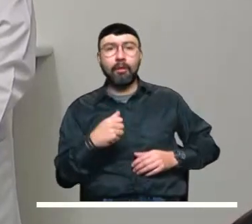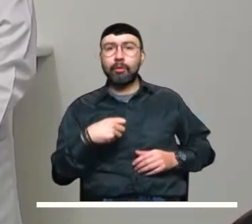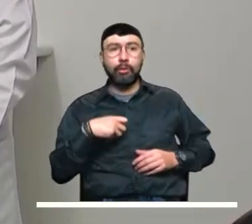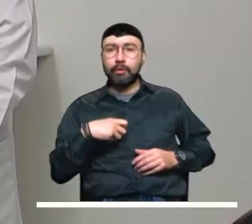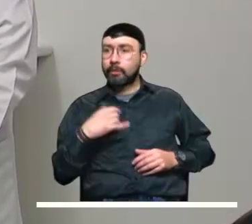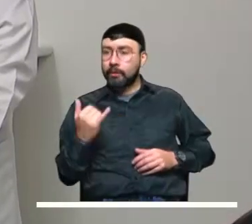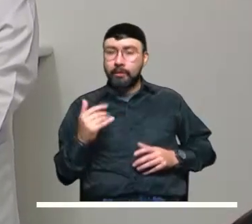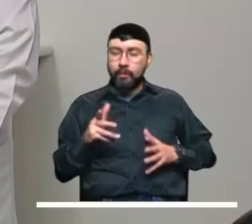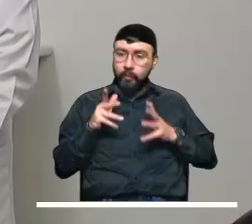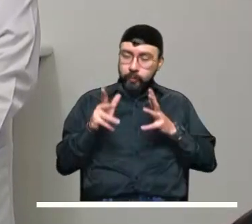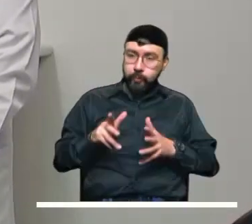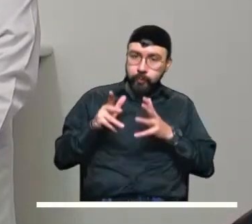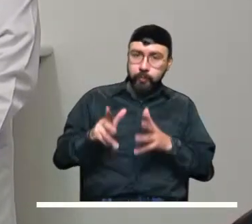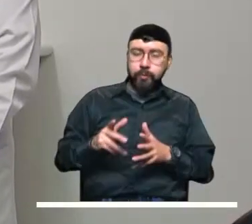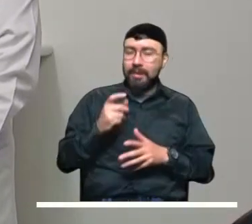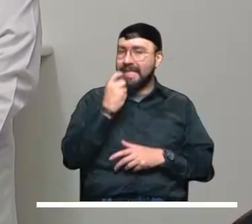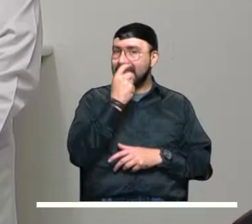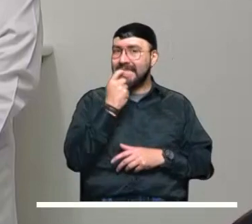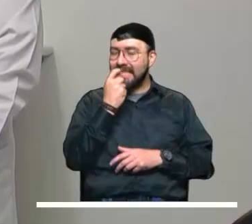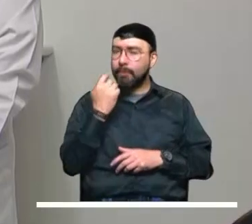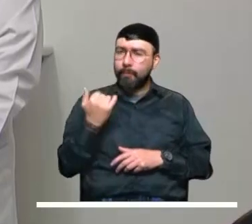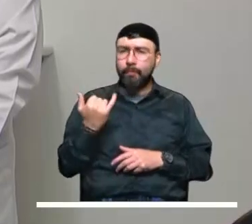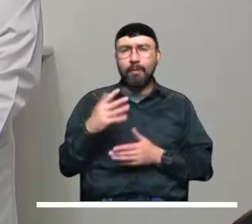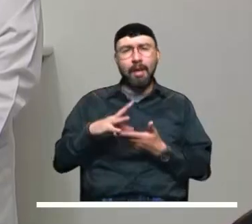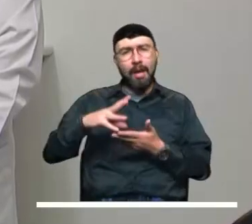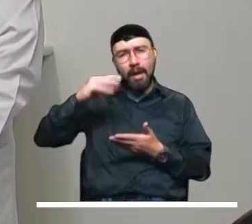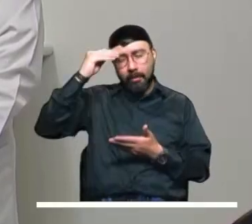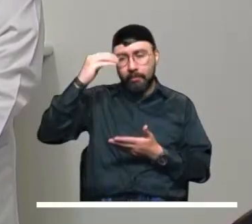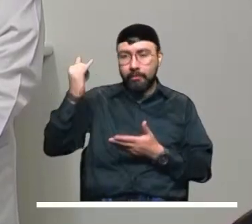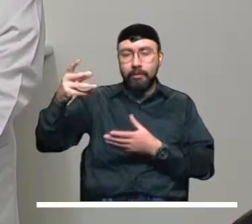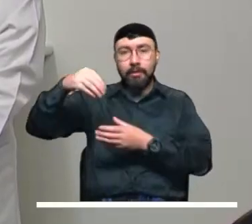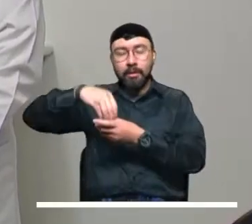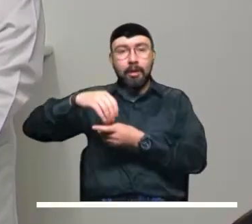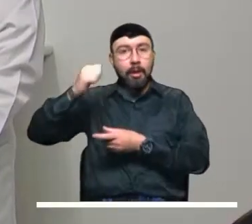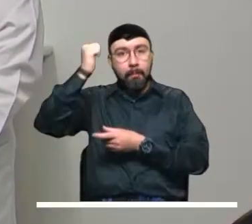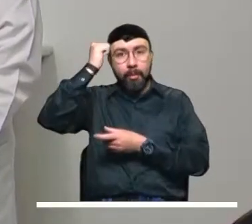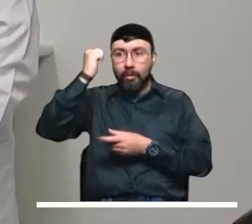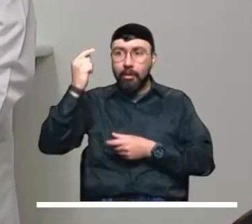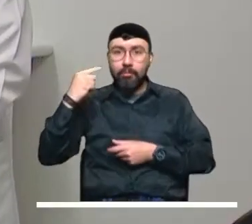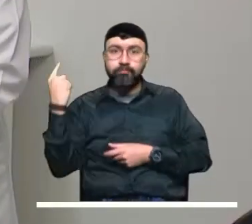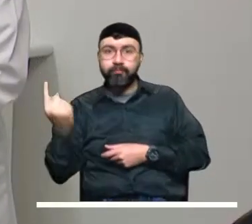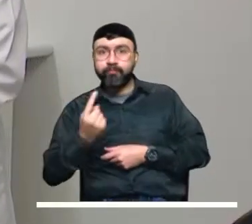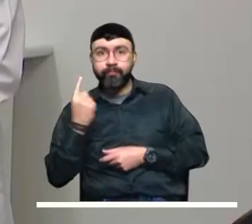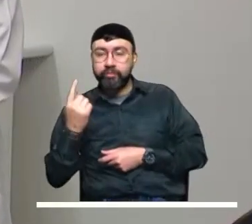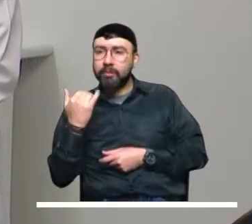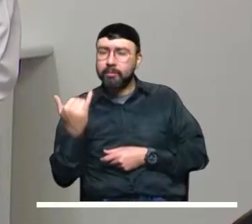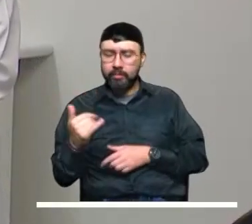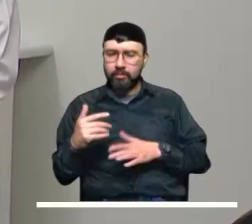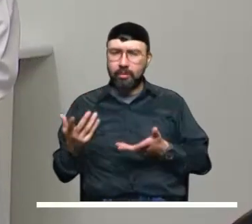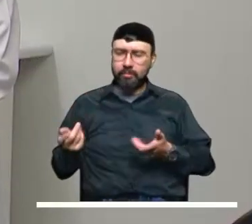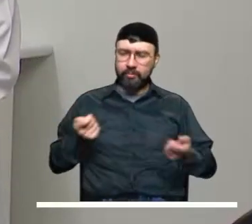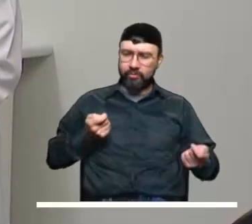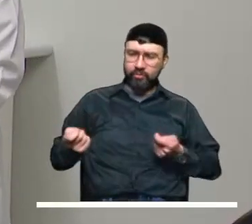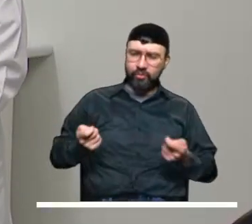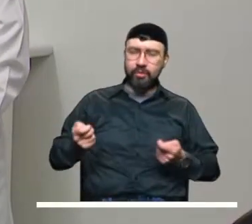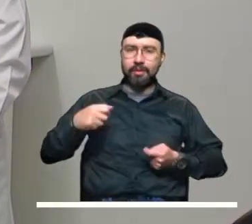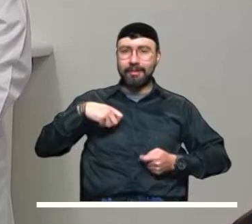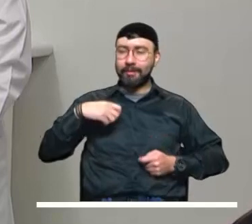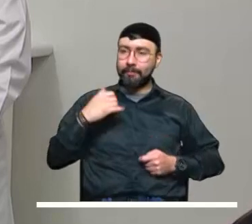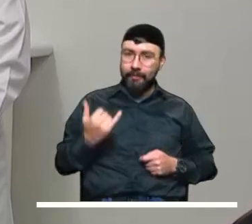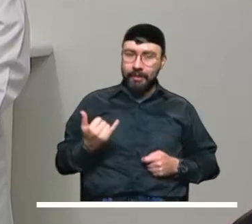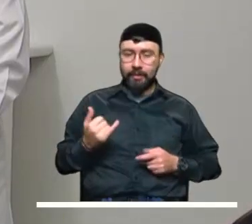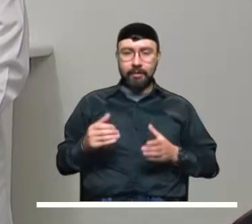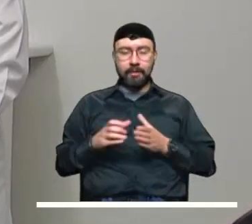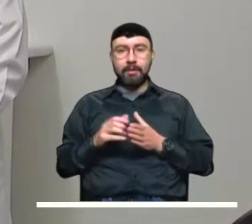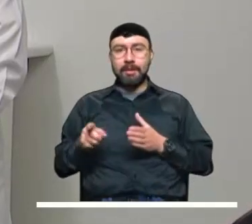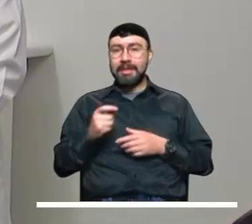formación odontológica. Yo vine a aprender con estos profesores maravillosos qué era, pues, todo este manejo maravilloso que tenemos a nivel de